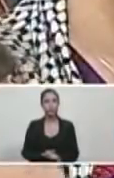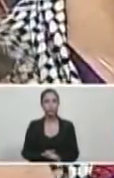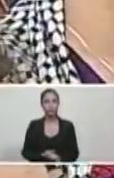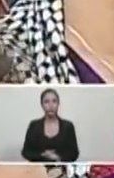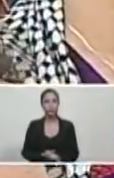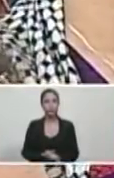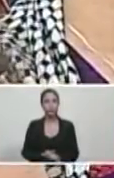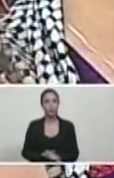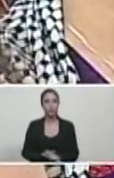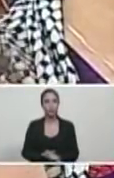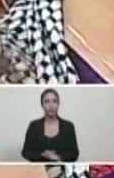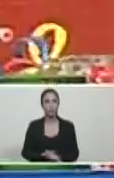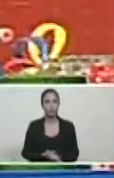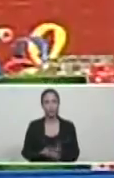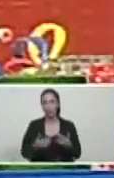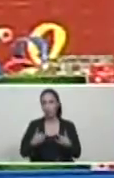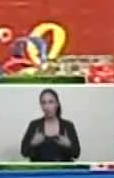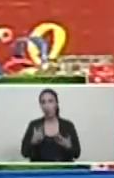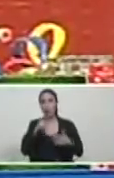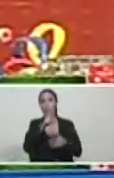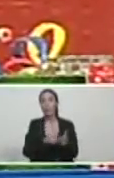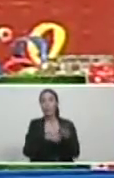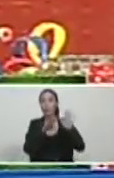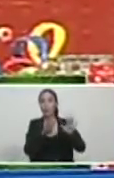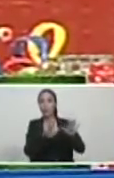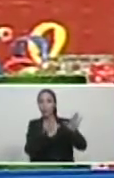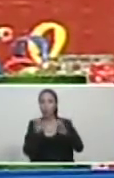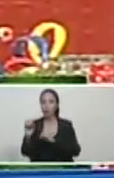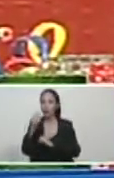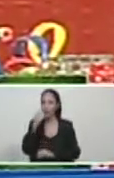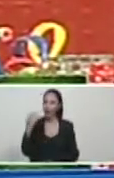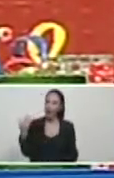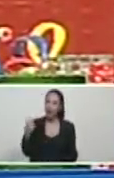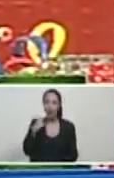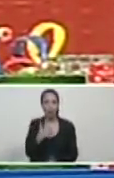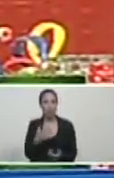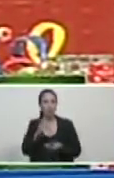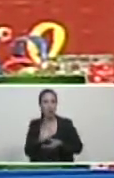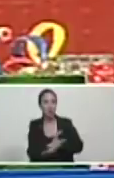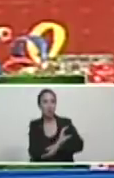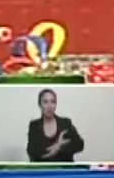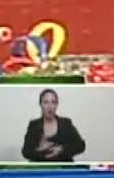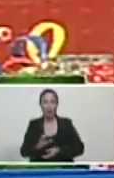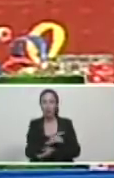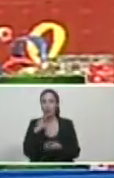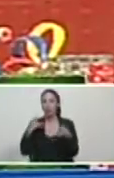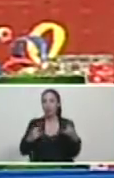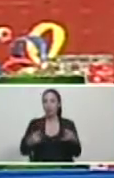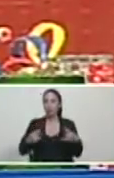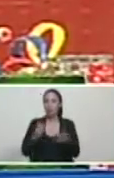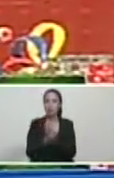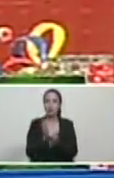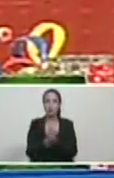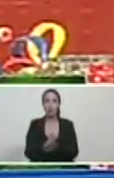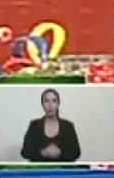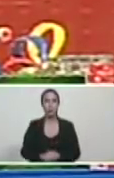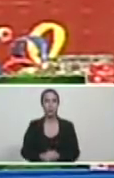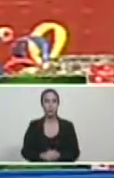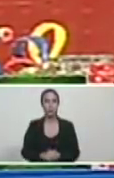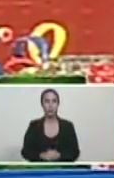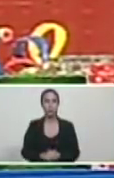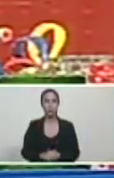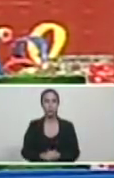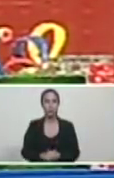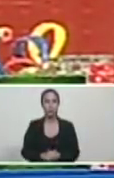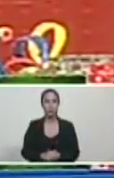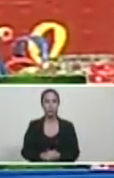o no? Diciembre de 1980, acababan de matar a John Lennon. Exactamente. Y quizás el primer concierto en homenaje a John Lennon que se hizo